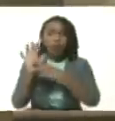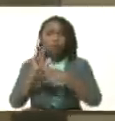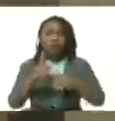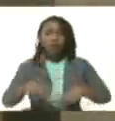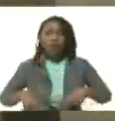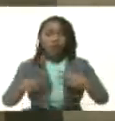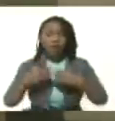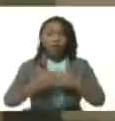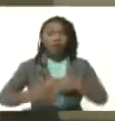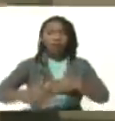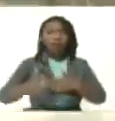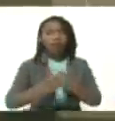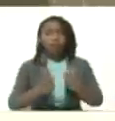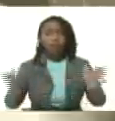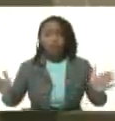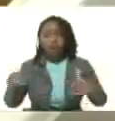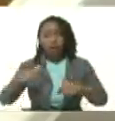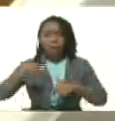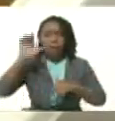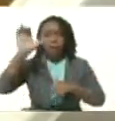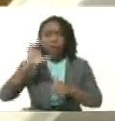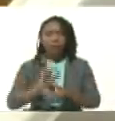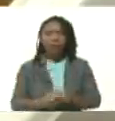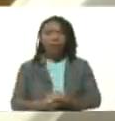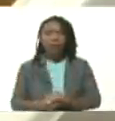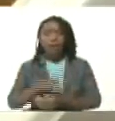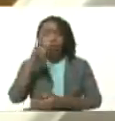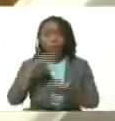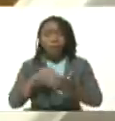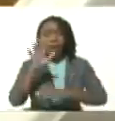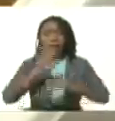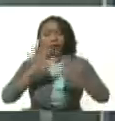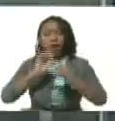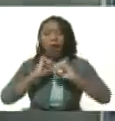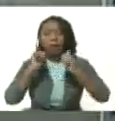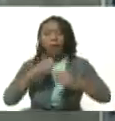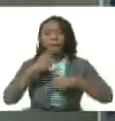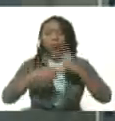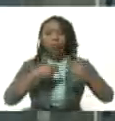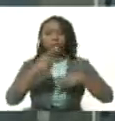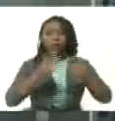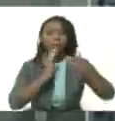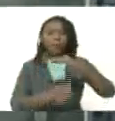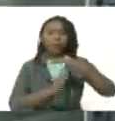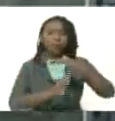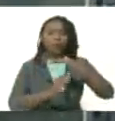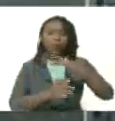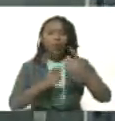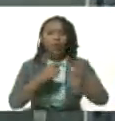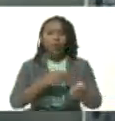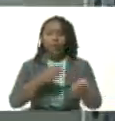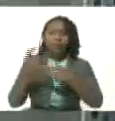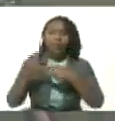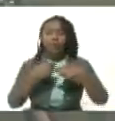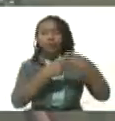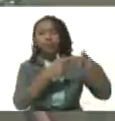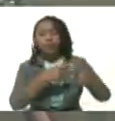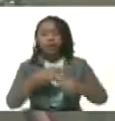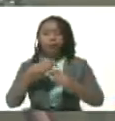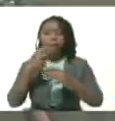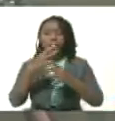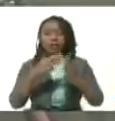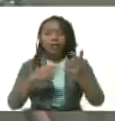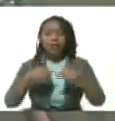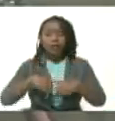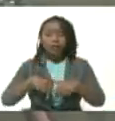largo y ancho del país. En el 2015 comenzamos con un proceso de migración de traslado de registros de productos que se